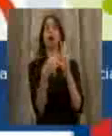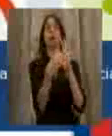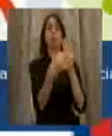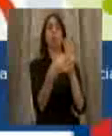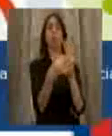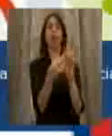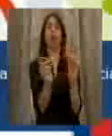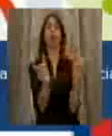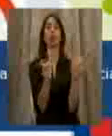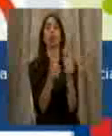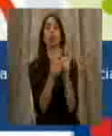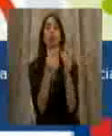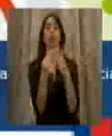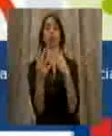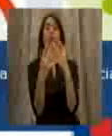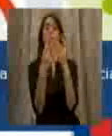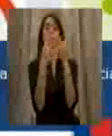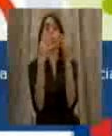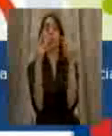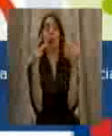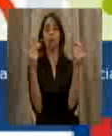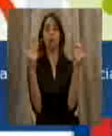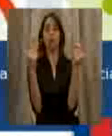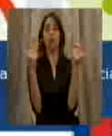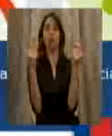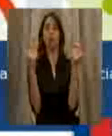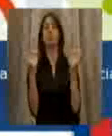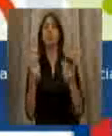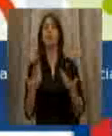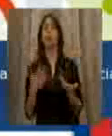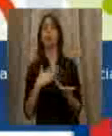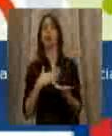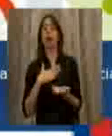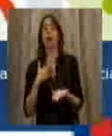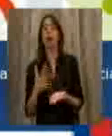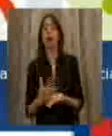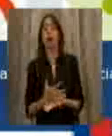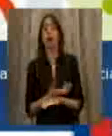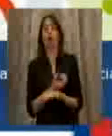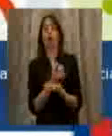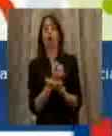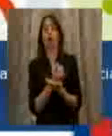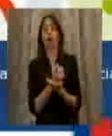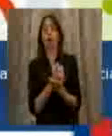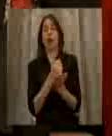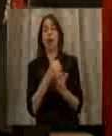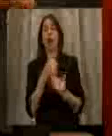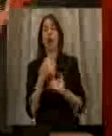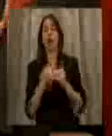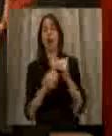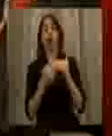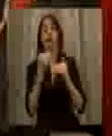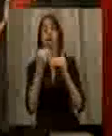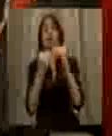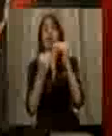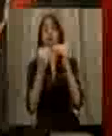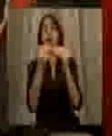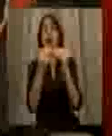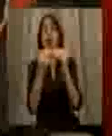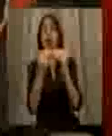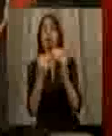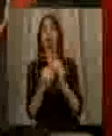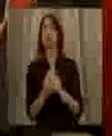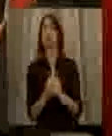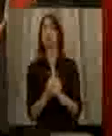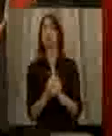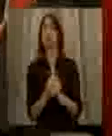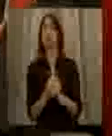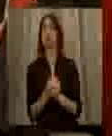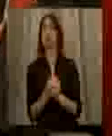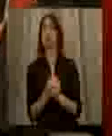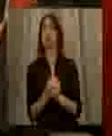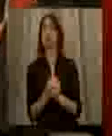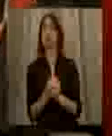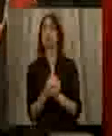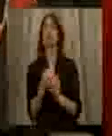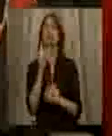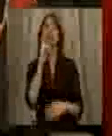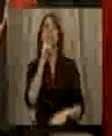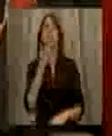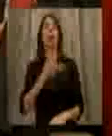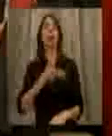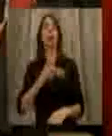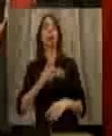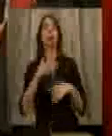para la Transparencia para poder lograr este avance y de esa manera tener